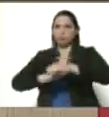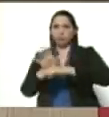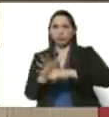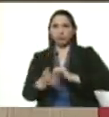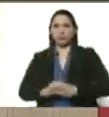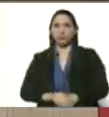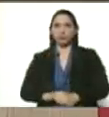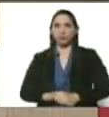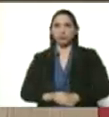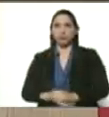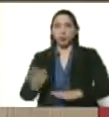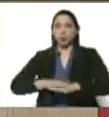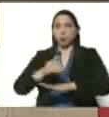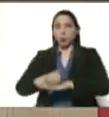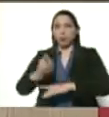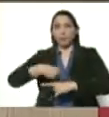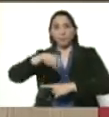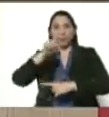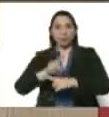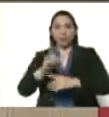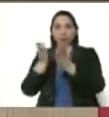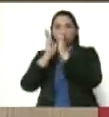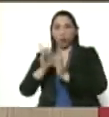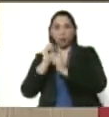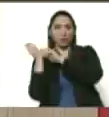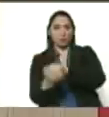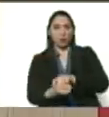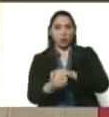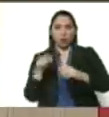positivos derivados de la primera academia de béisbol